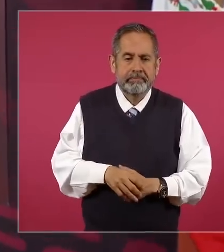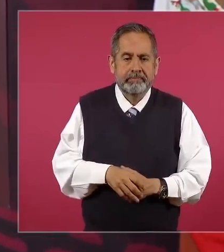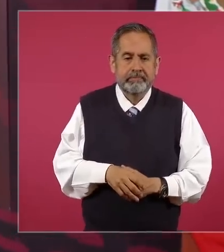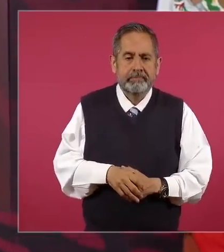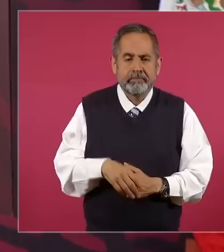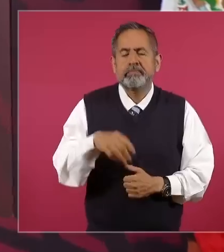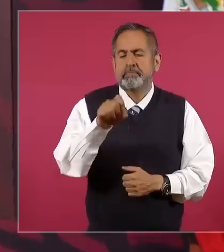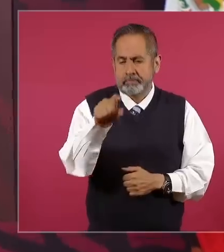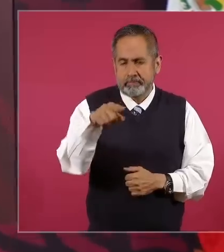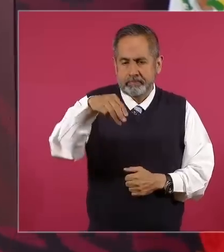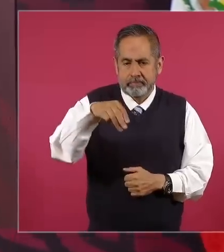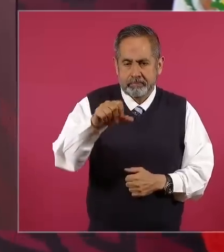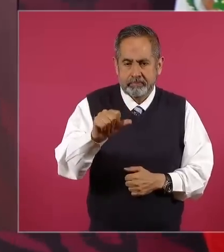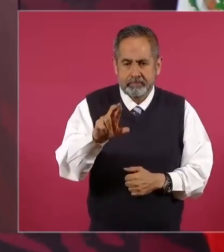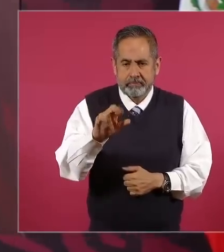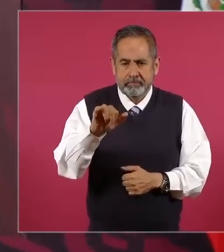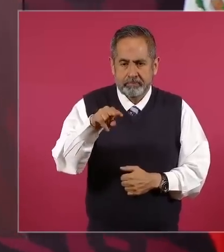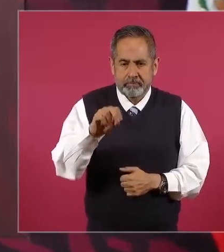Mariano Azuela,